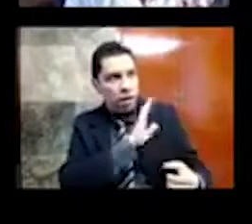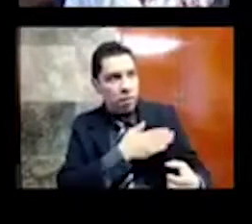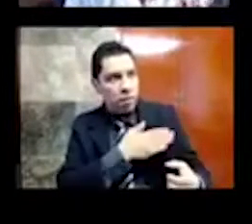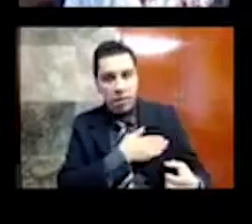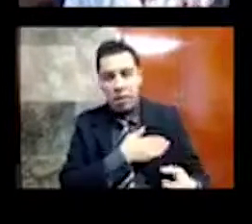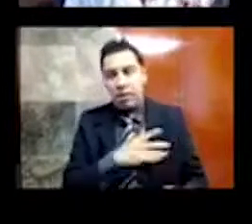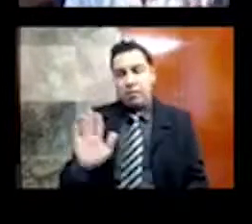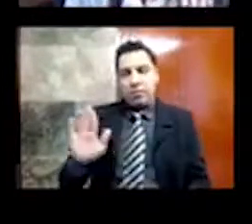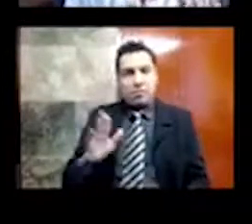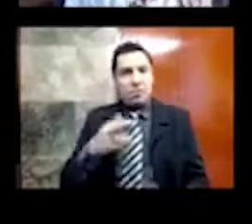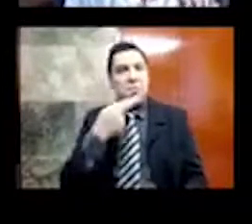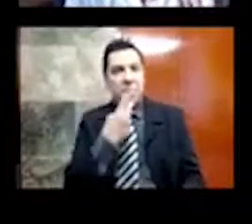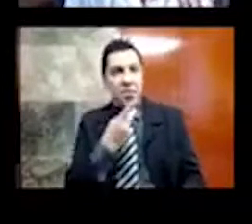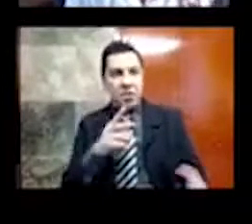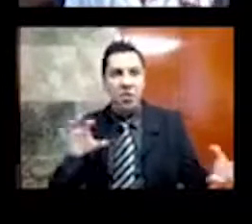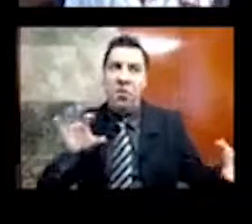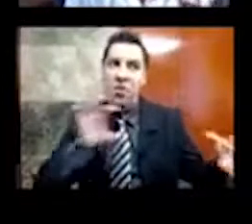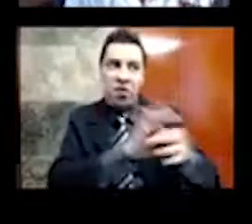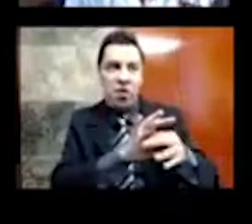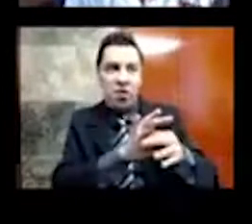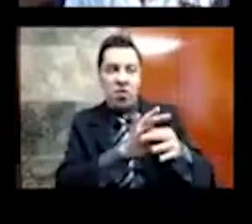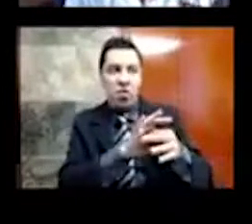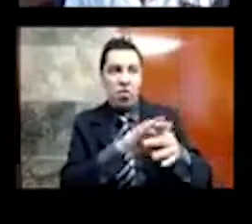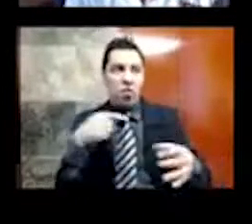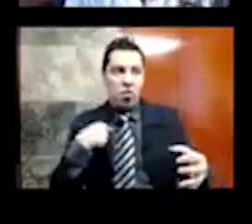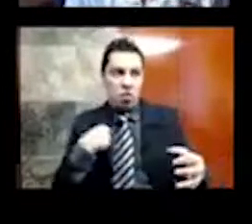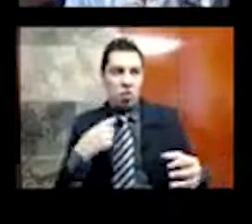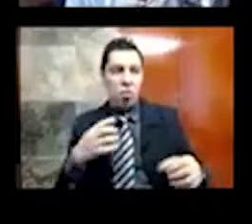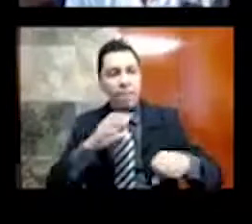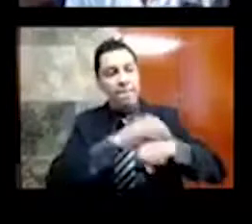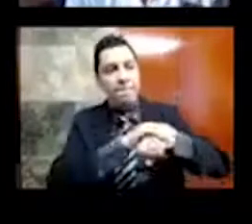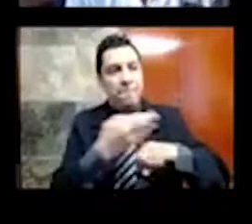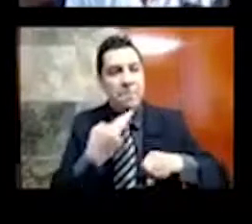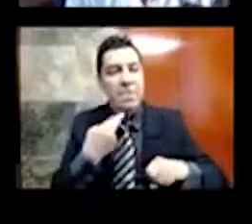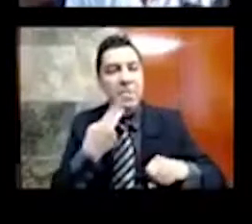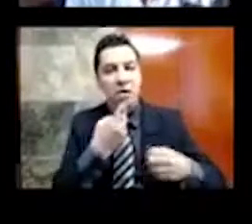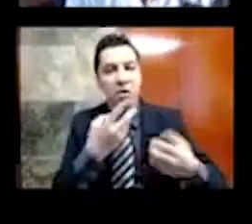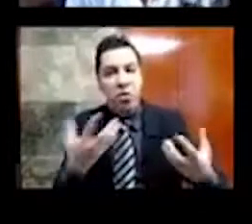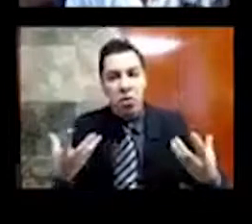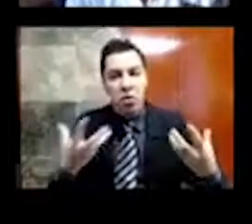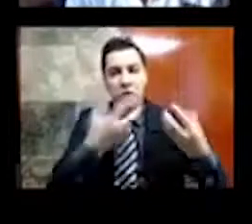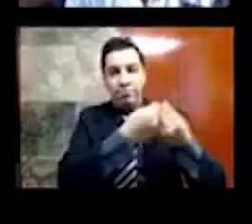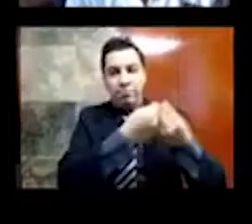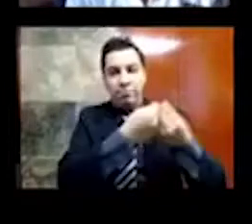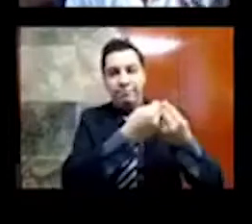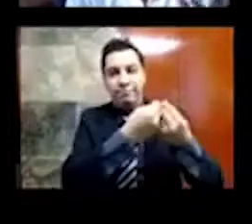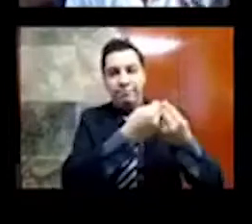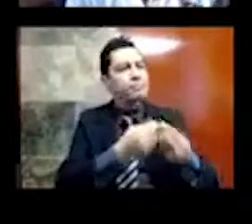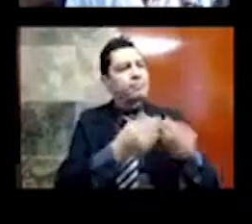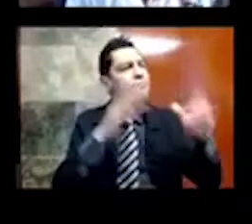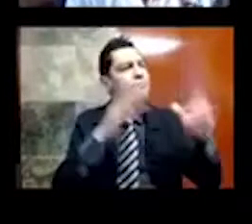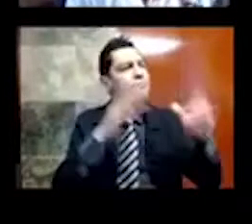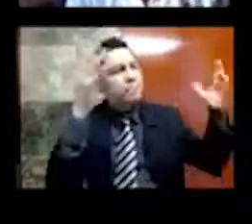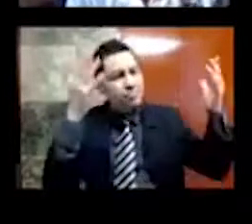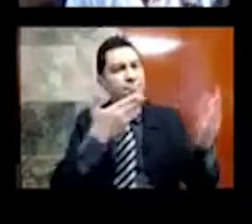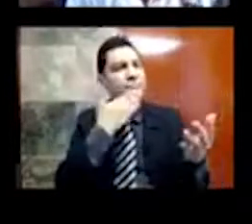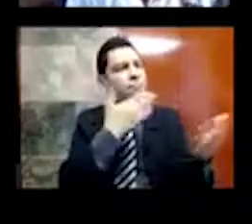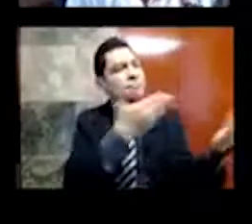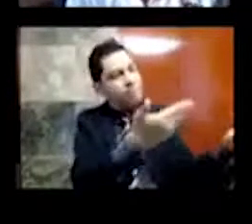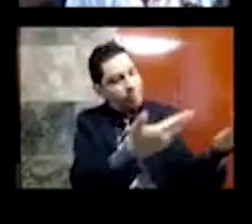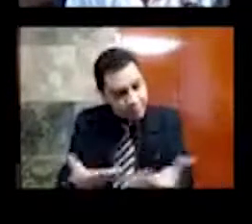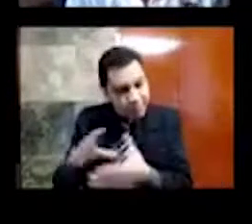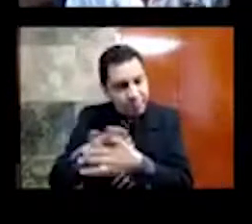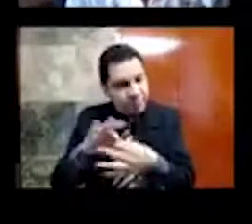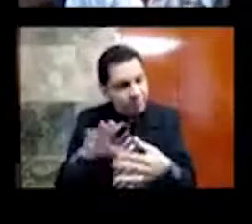sea, dicen, si no puedes con el enemigo, únetele. Y ellos hacen esto, y los reciben, y les explican, y los atienden.